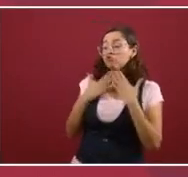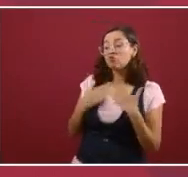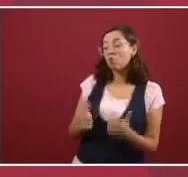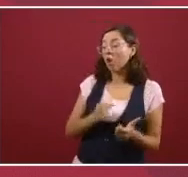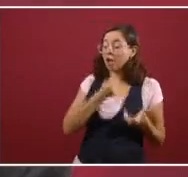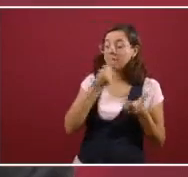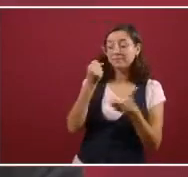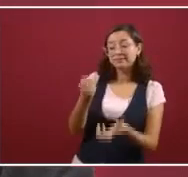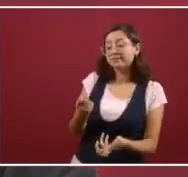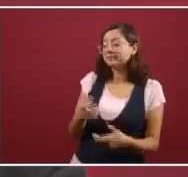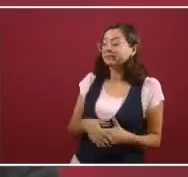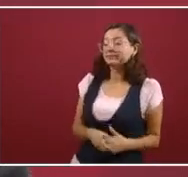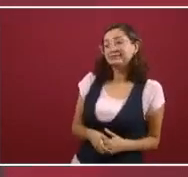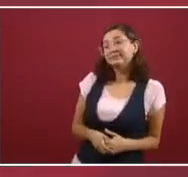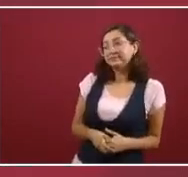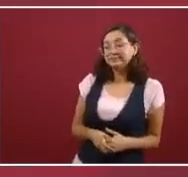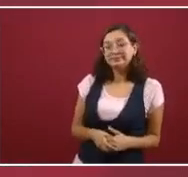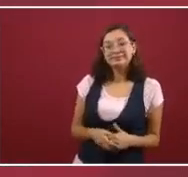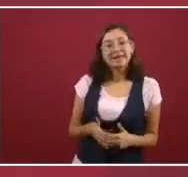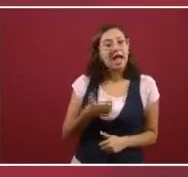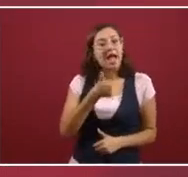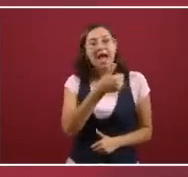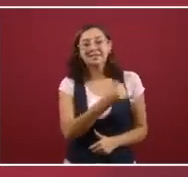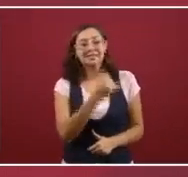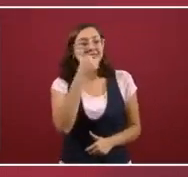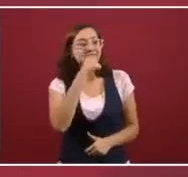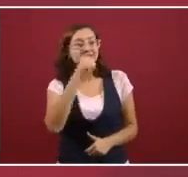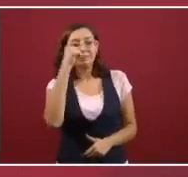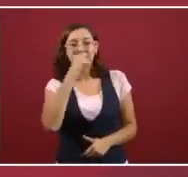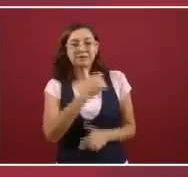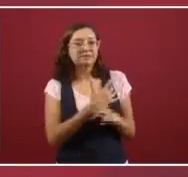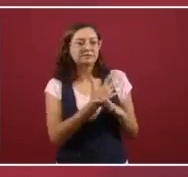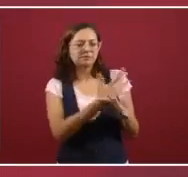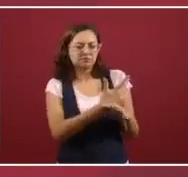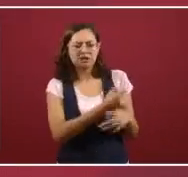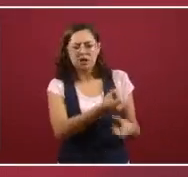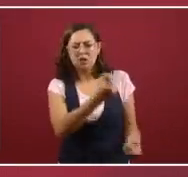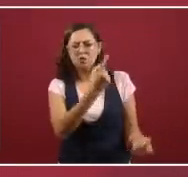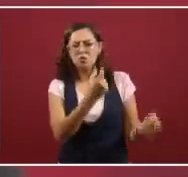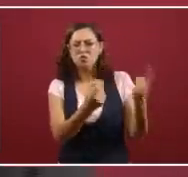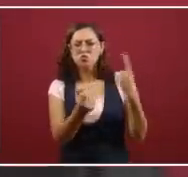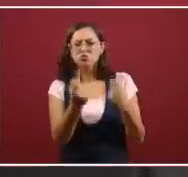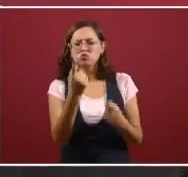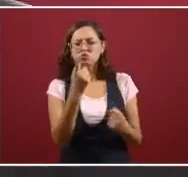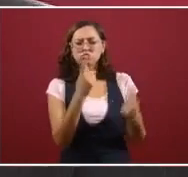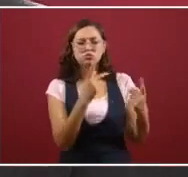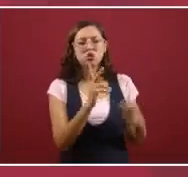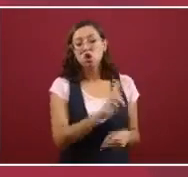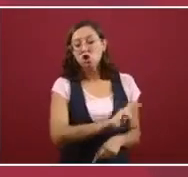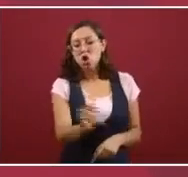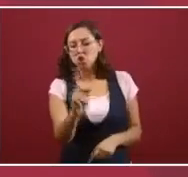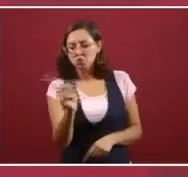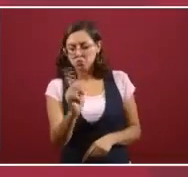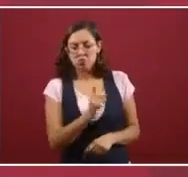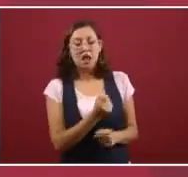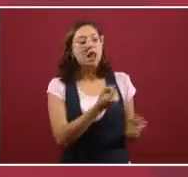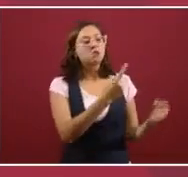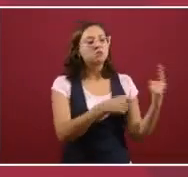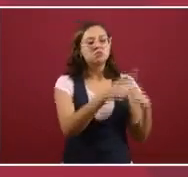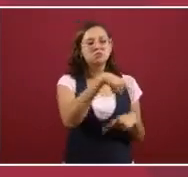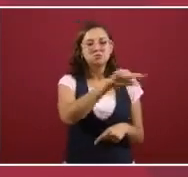suelen decir algunos técnicos, no todos, los que no tienen dimensión social.